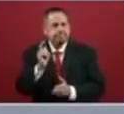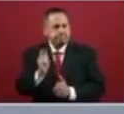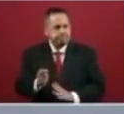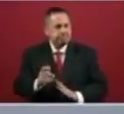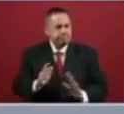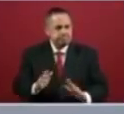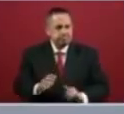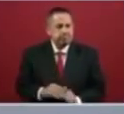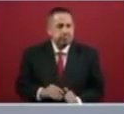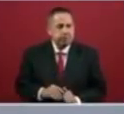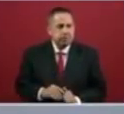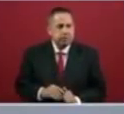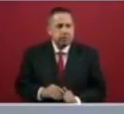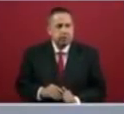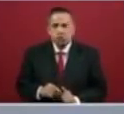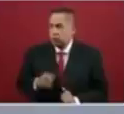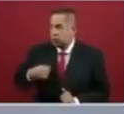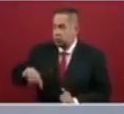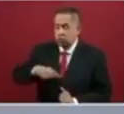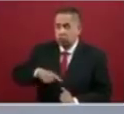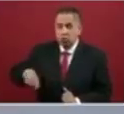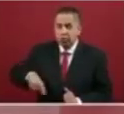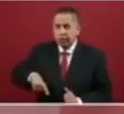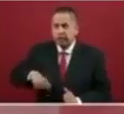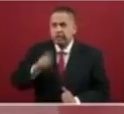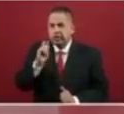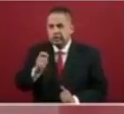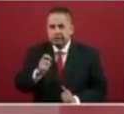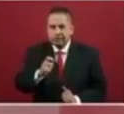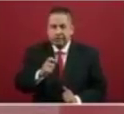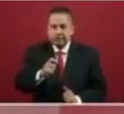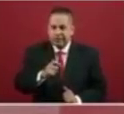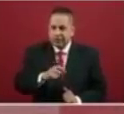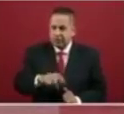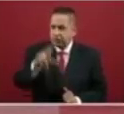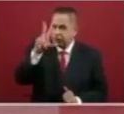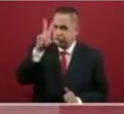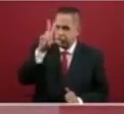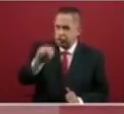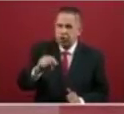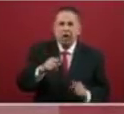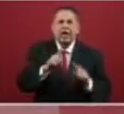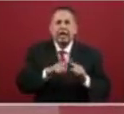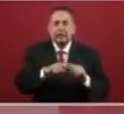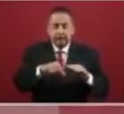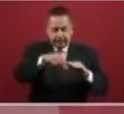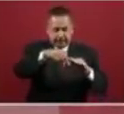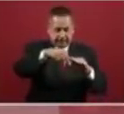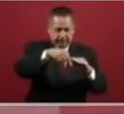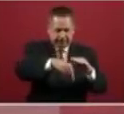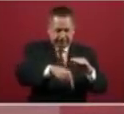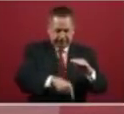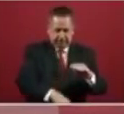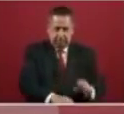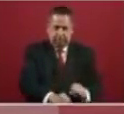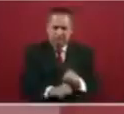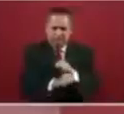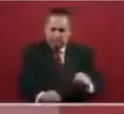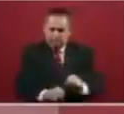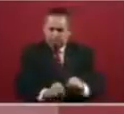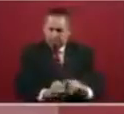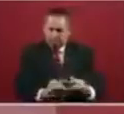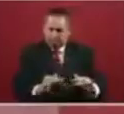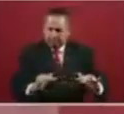No vamos a explotar hidrocarburos mediante la práctica de fracking.